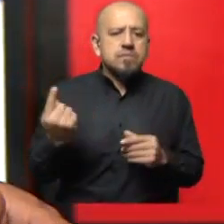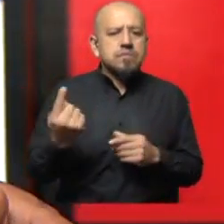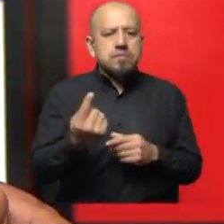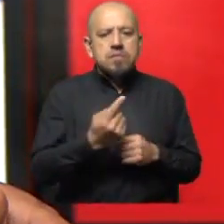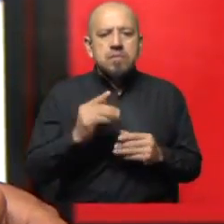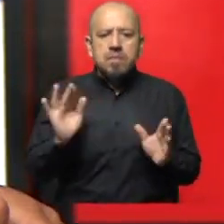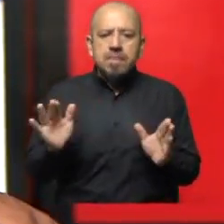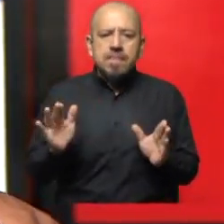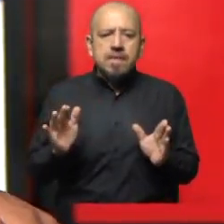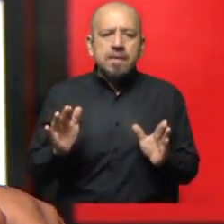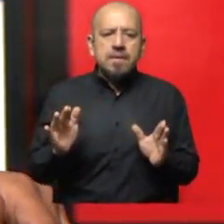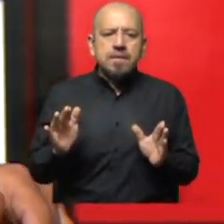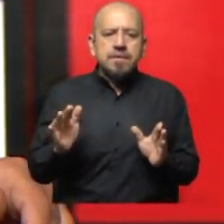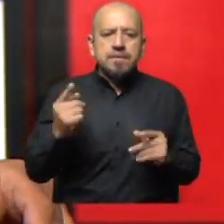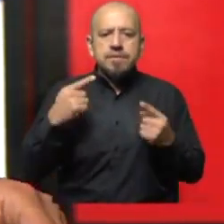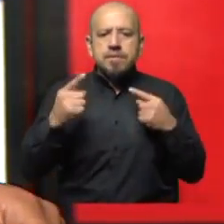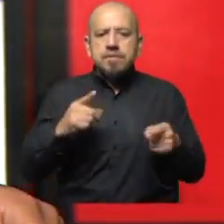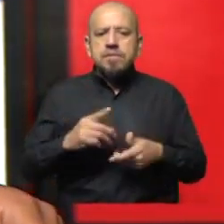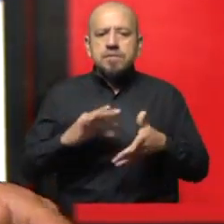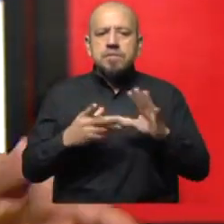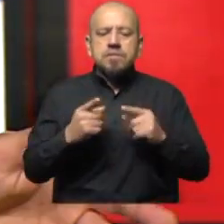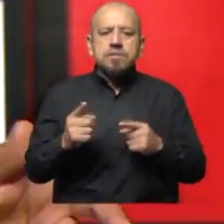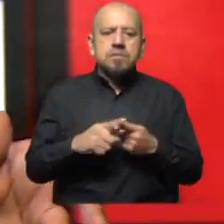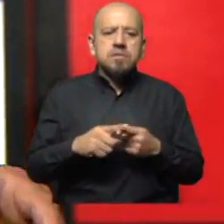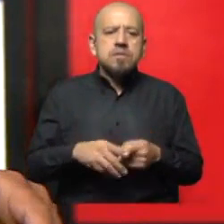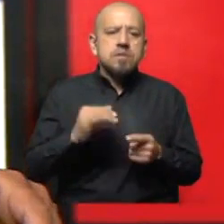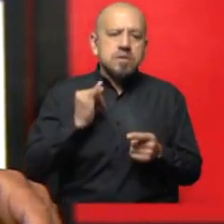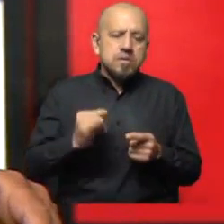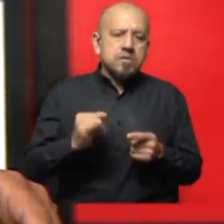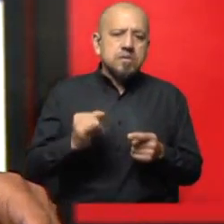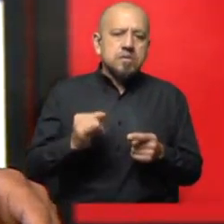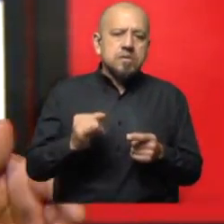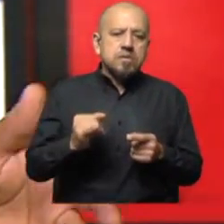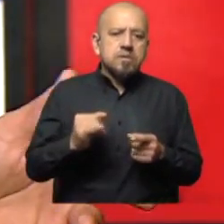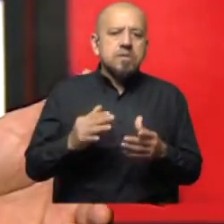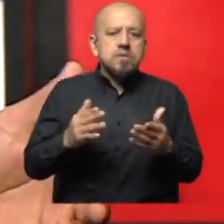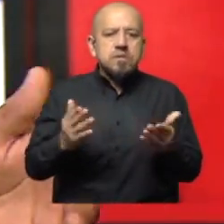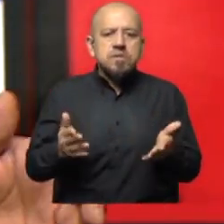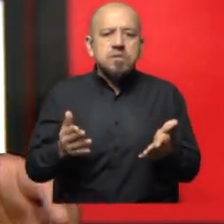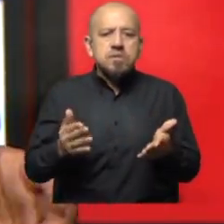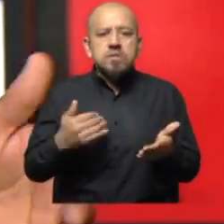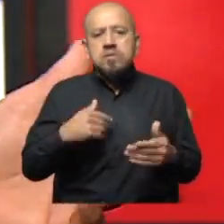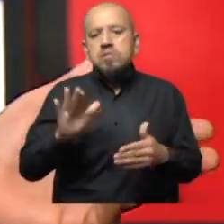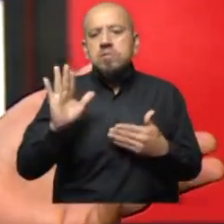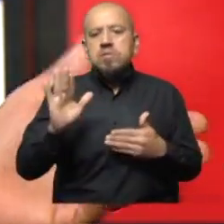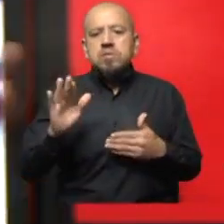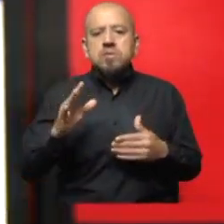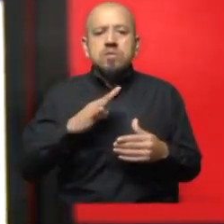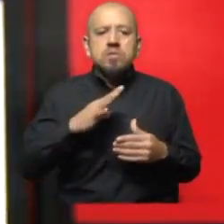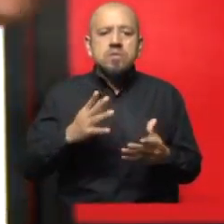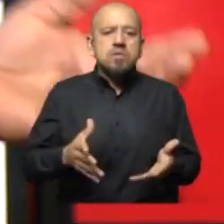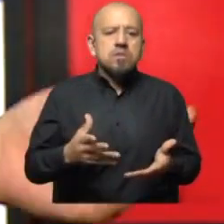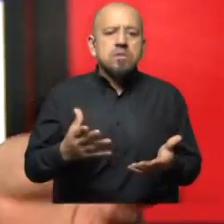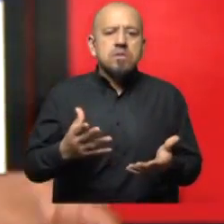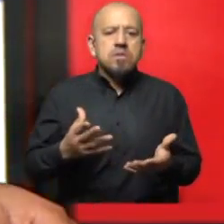de diferentes maneras eso seguro lo que sí estaba claro de que nos habíamos hecho una promesa que era que cuando hubiera mucho ruido